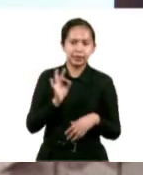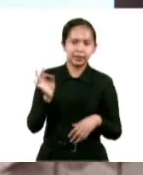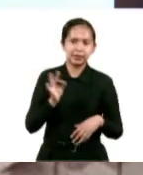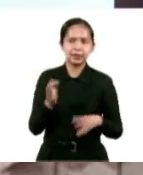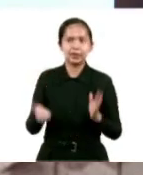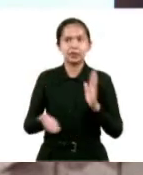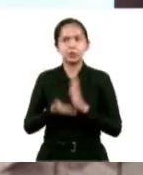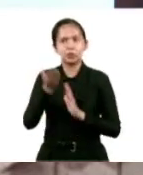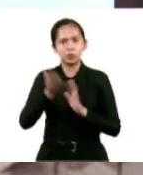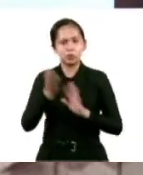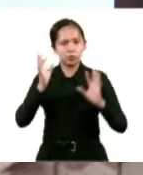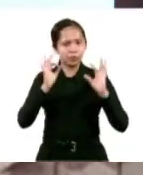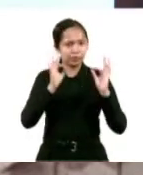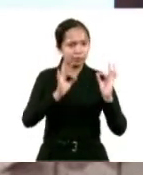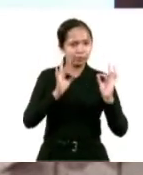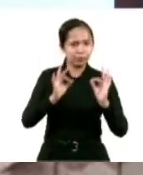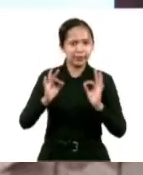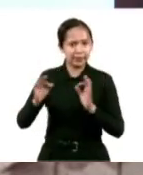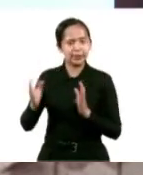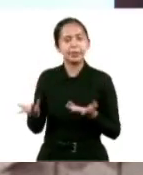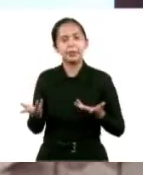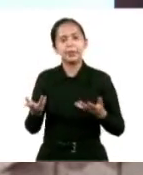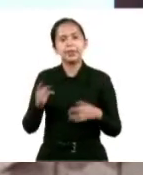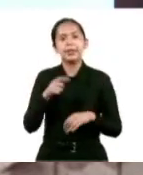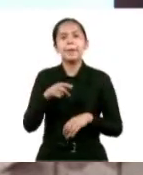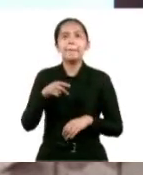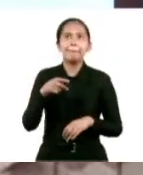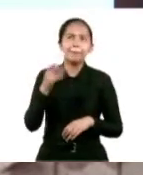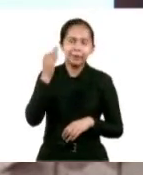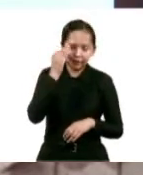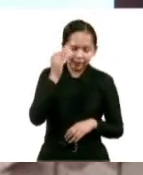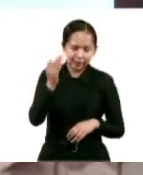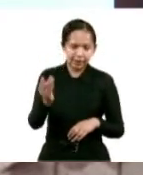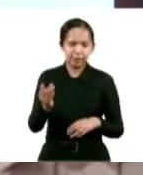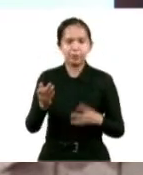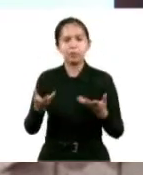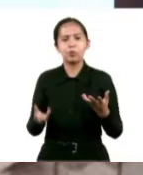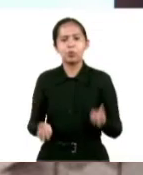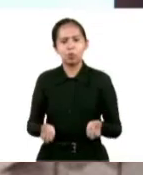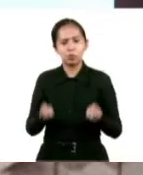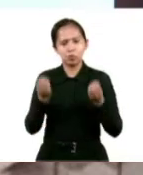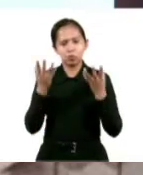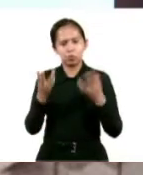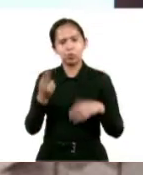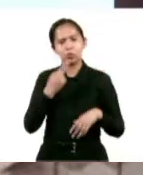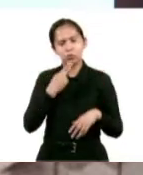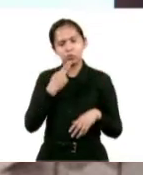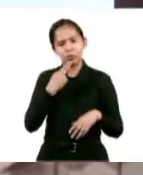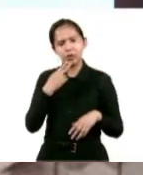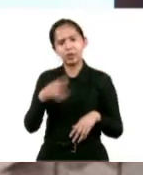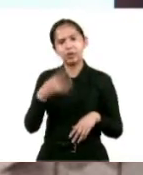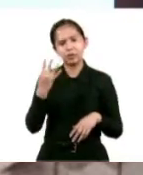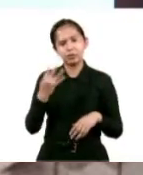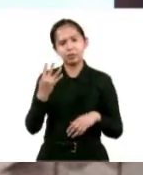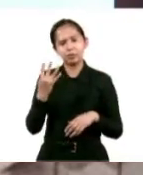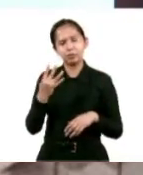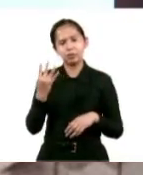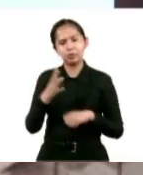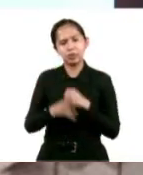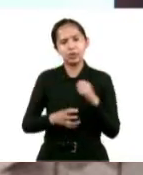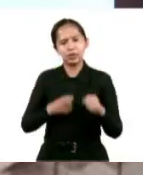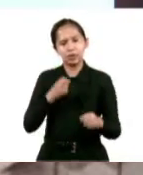construido conforme a las especificaciones, se espera que los pernos más críticos hayan fallado luego del paso